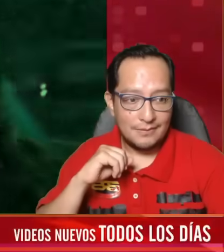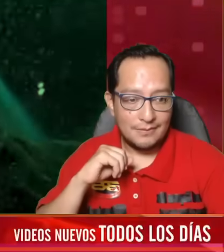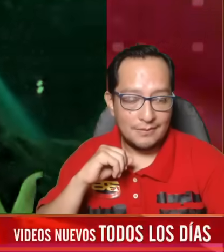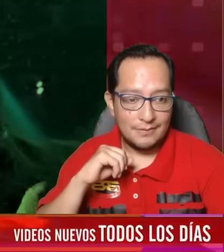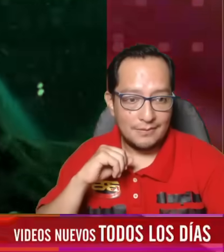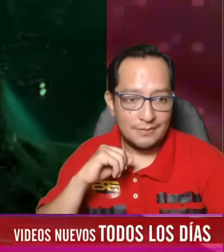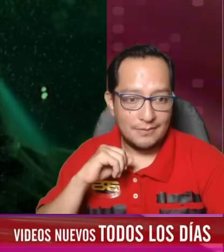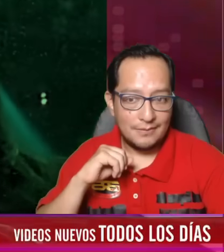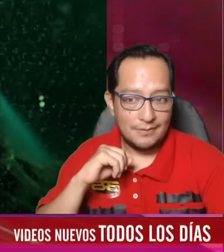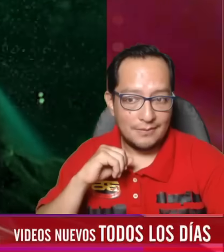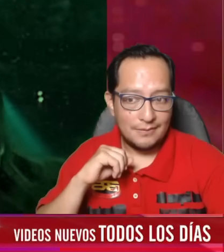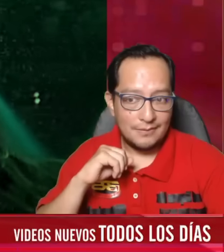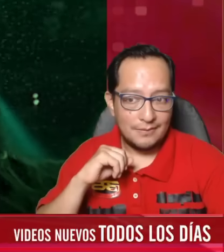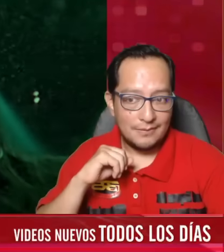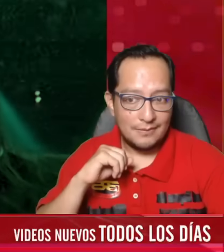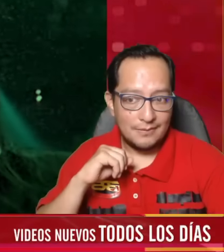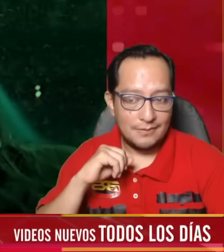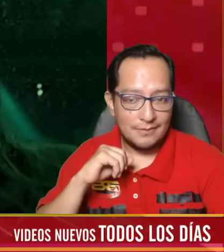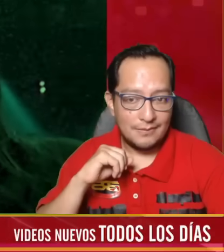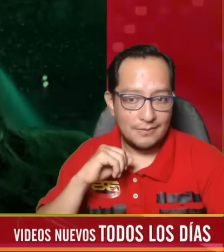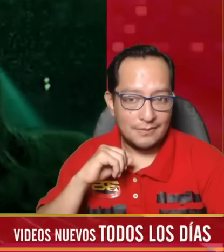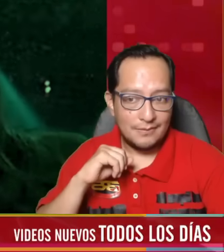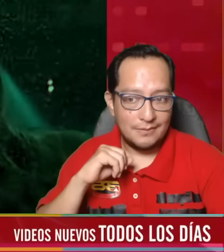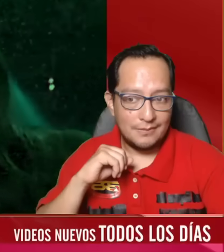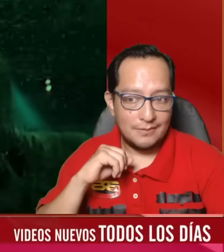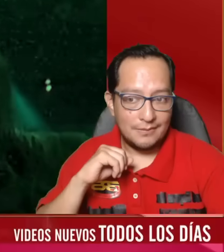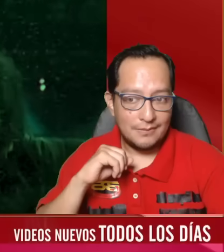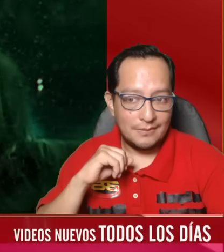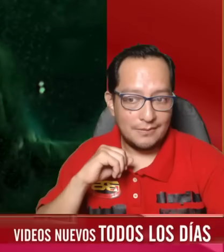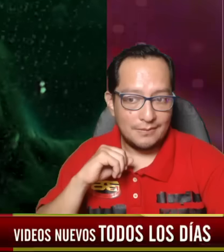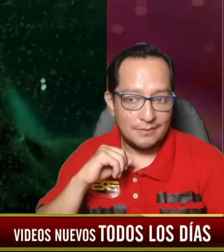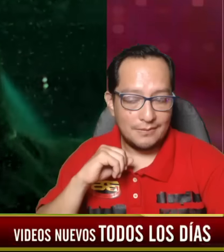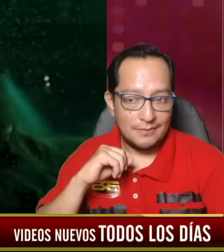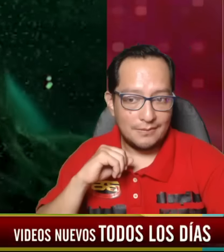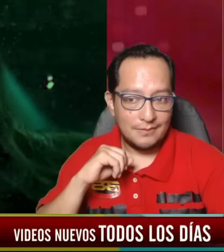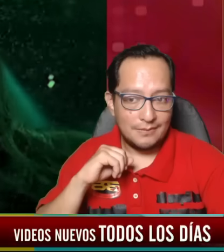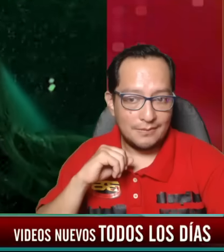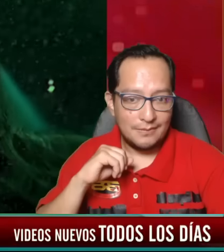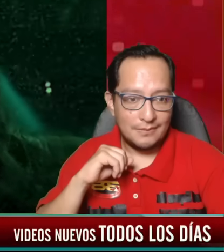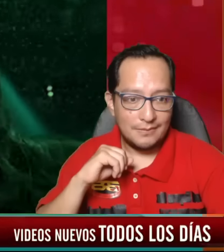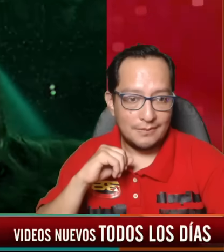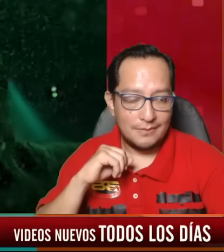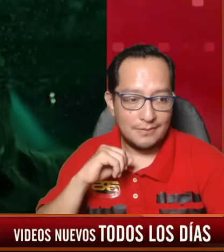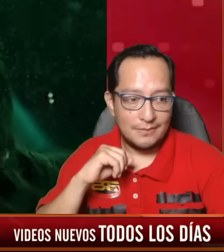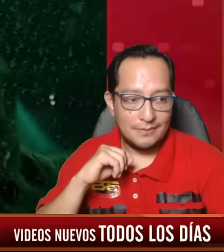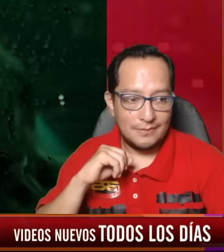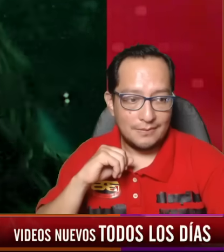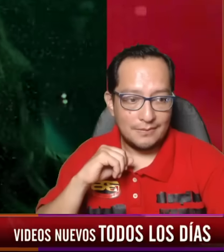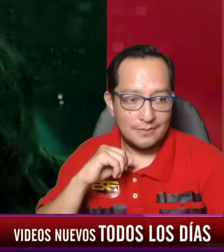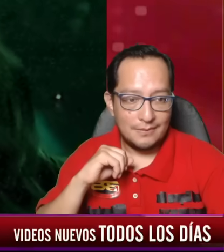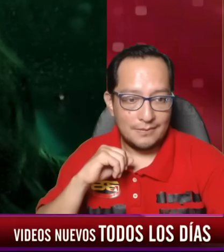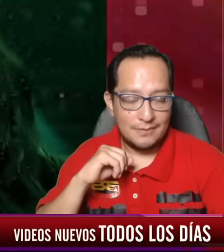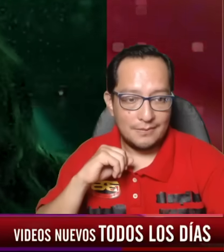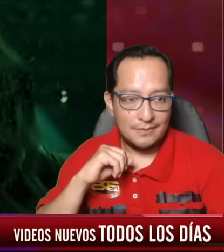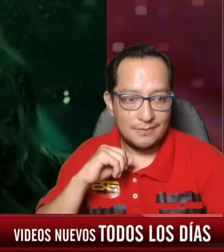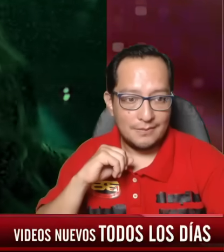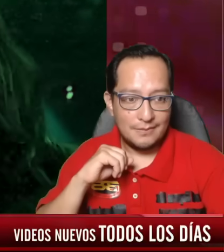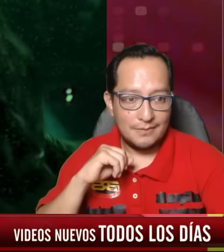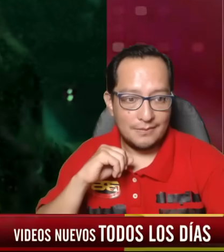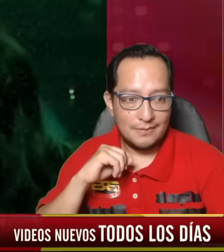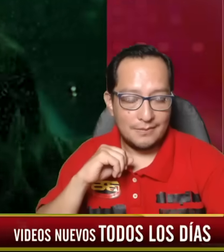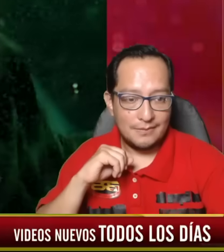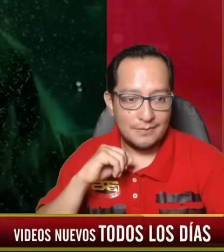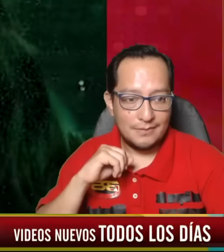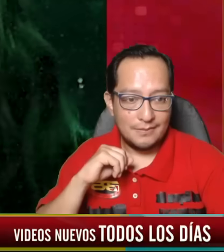la letra o la música del himno nacional y ejecutarlo total o parcialmente en composiciones o arreglos. Existe una sanción económica que va de 10 a 250 veces el salario